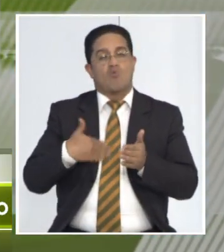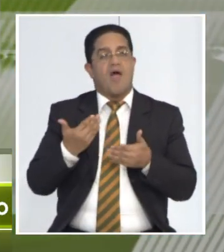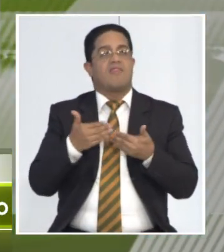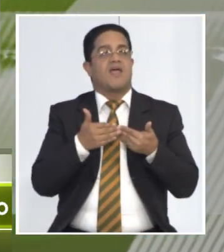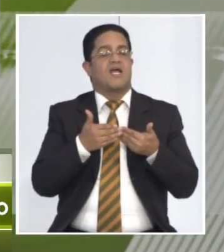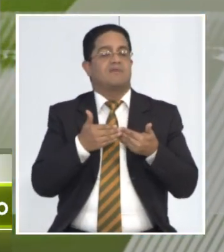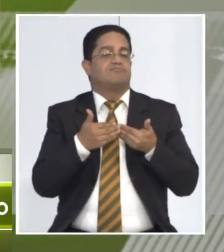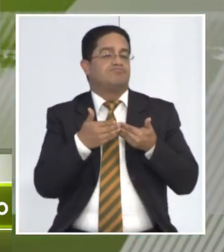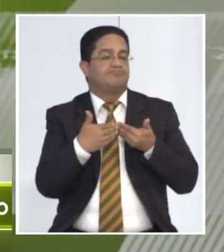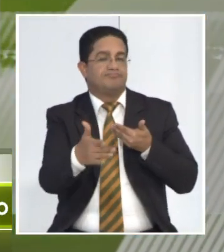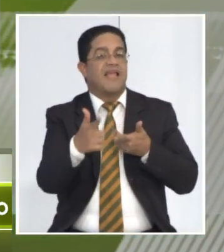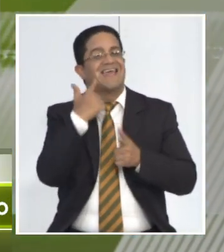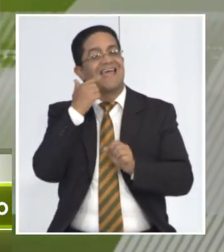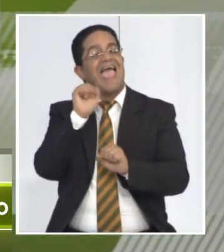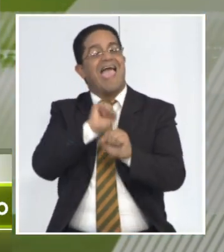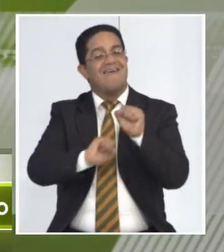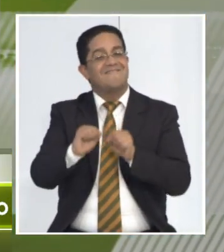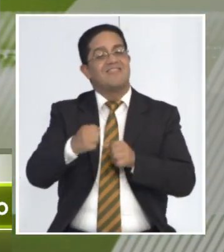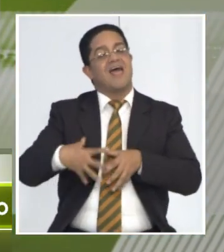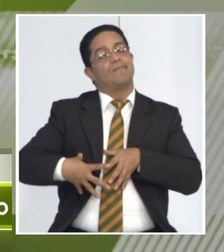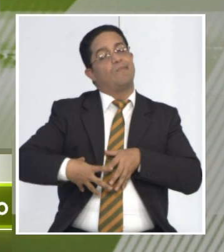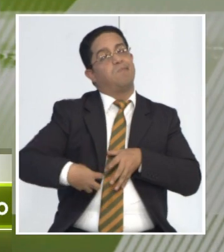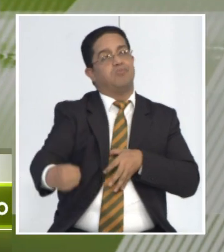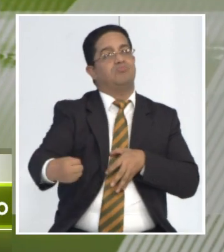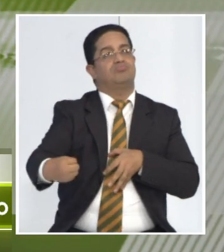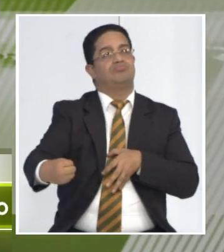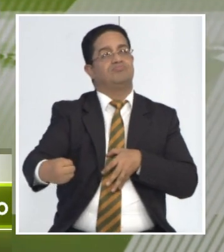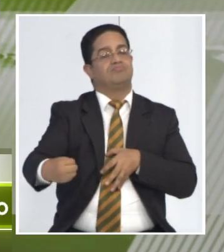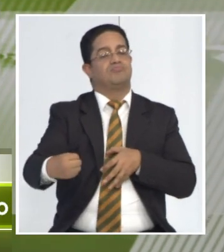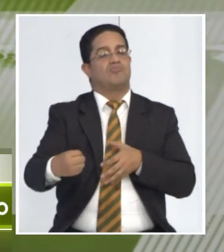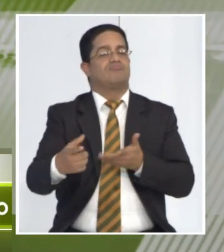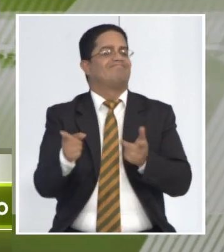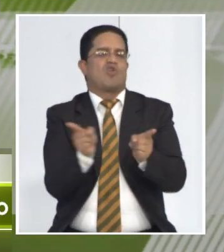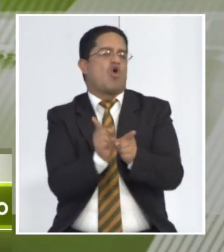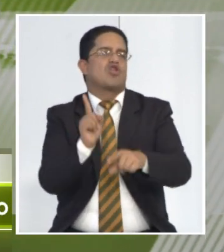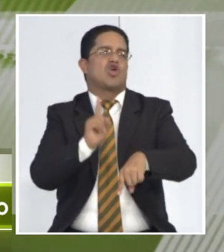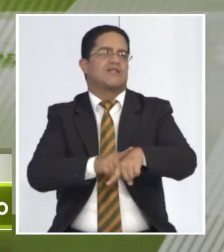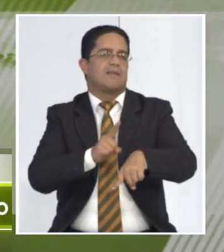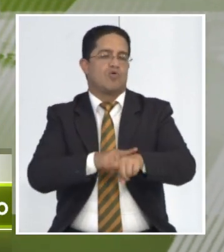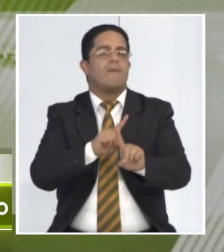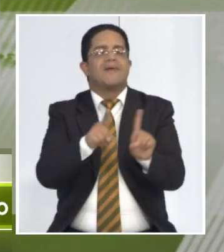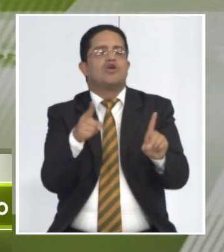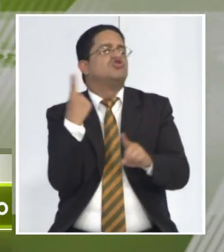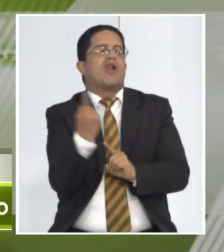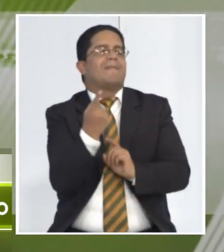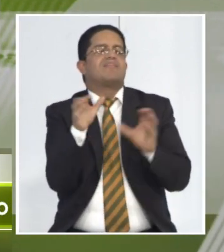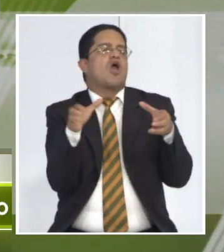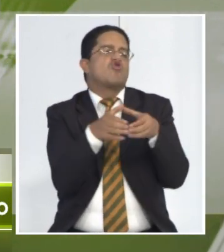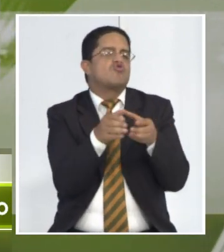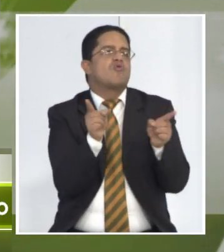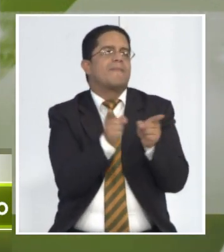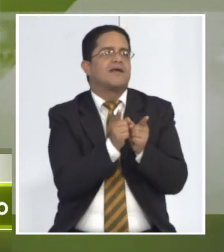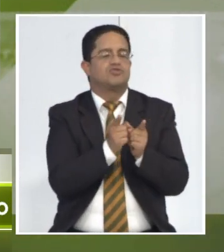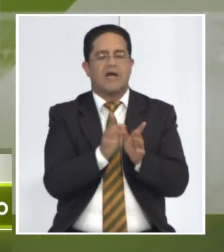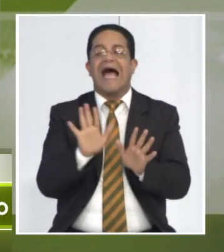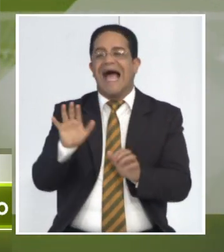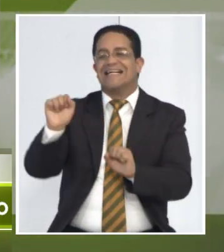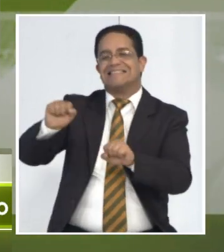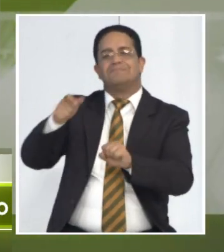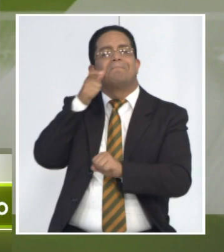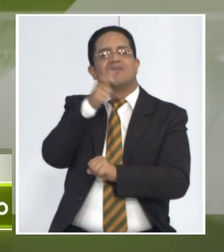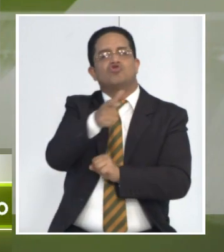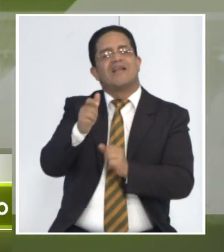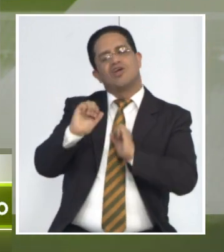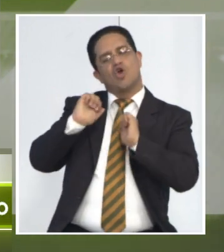a evitar que esa vesícula se complique a mediano plazo, pero eso es para un subgrupo de pacientes. Claro, eso es como estos pacientes que apenas están